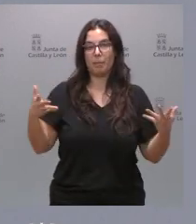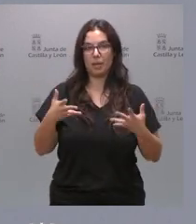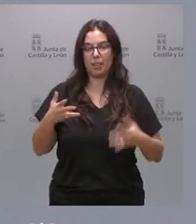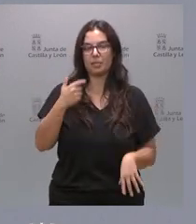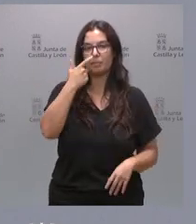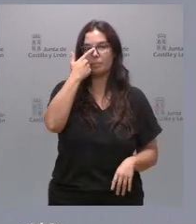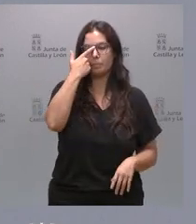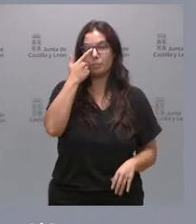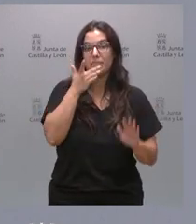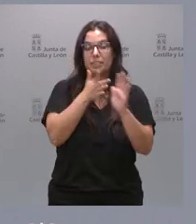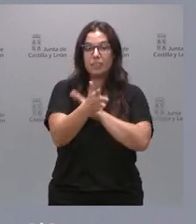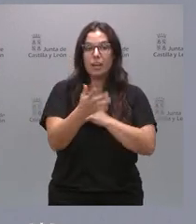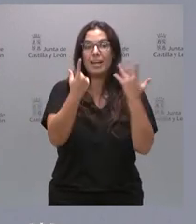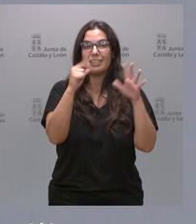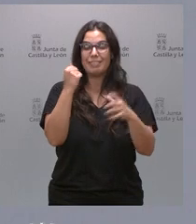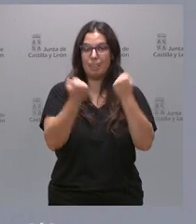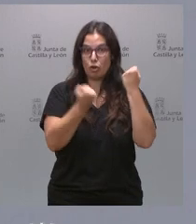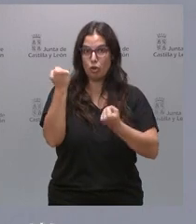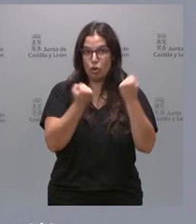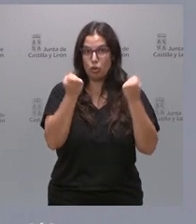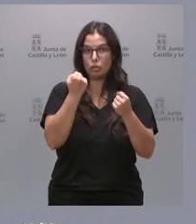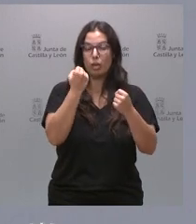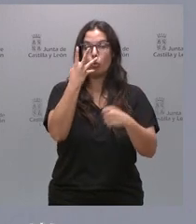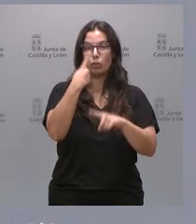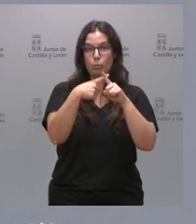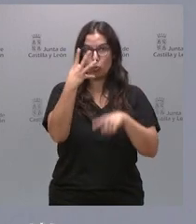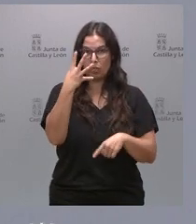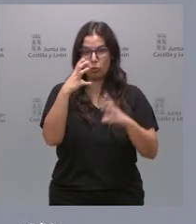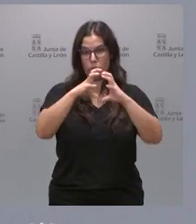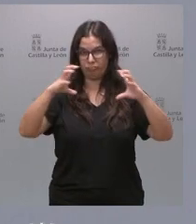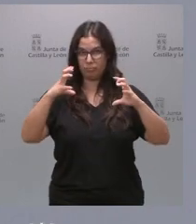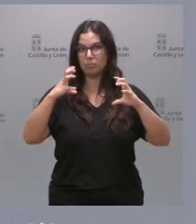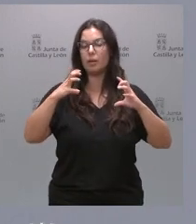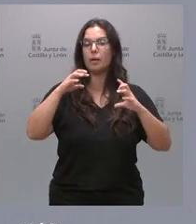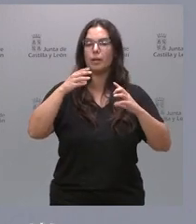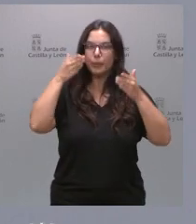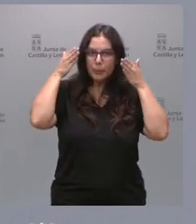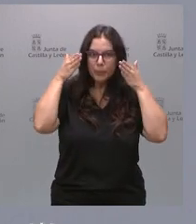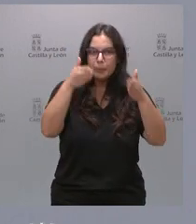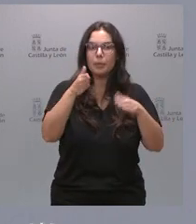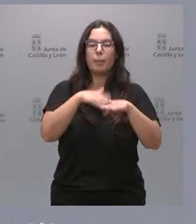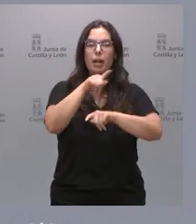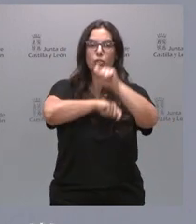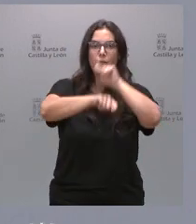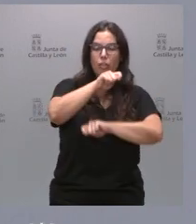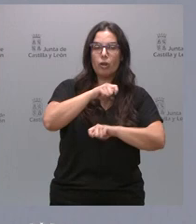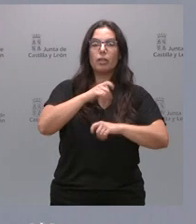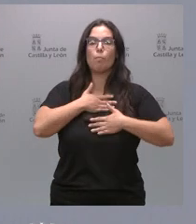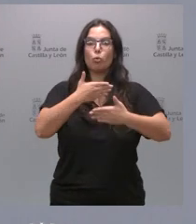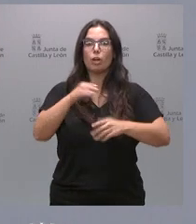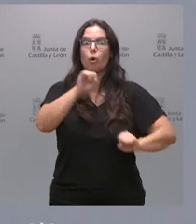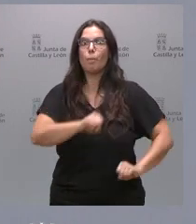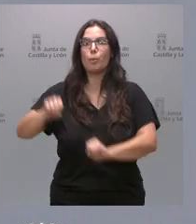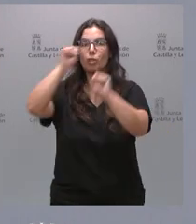se trata de 60 vehículos todo terreno y pickup destinados a las asociaciones de agrupaciones de voluntarios de Protección Civil